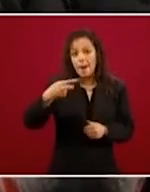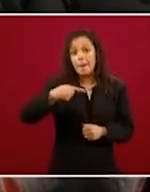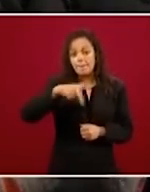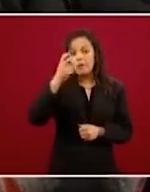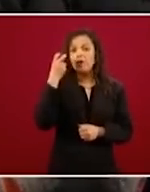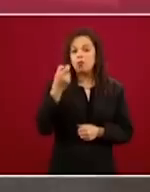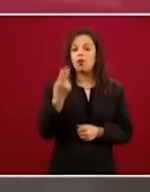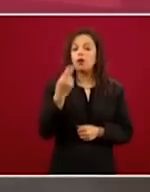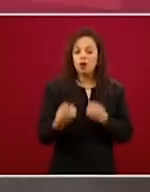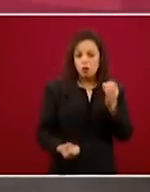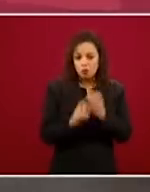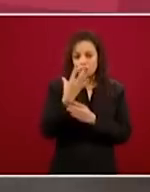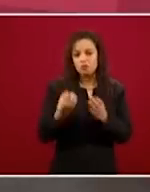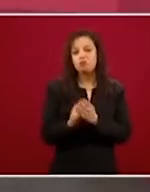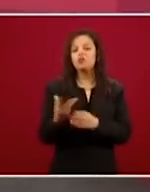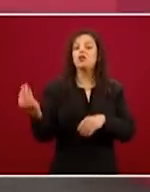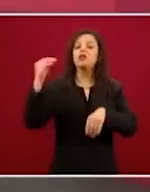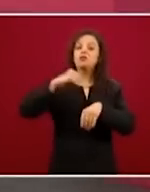escuelas